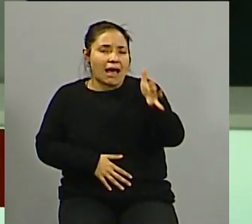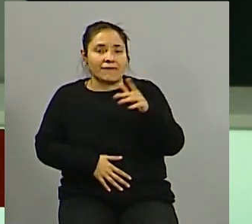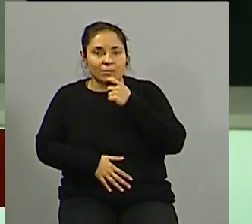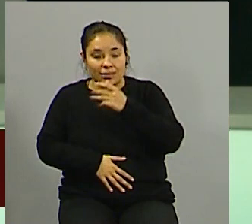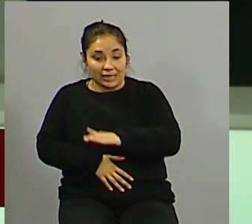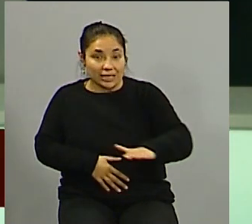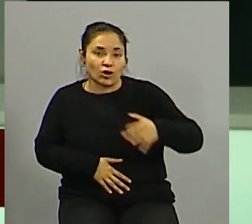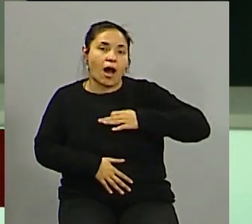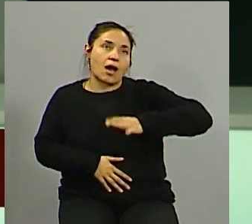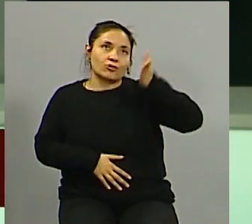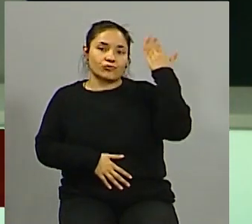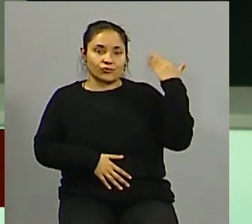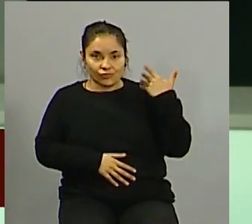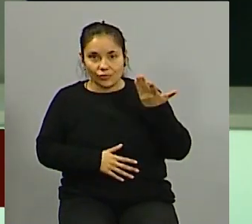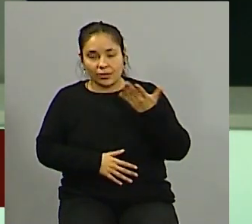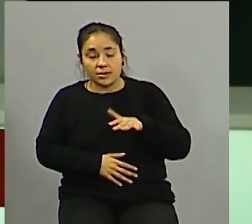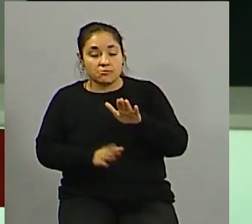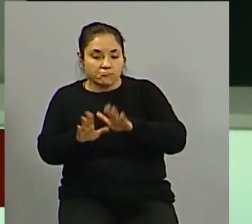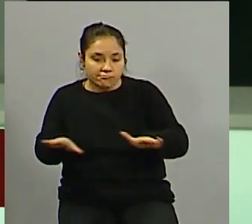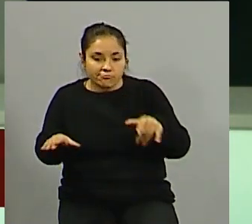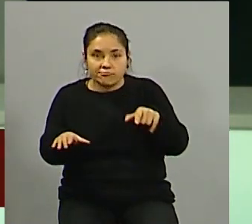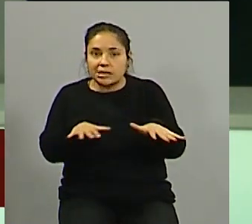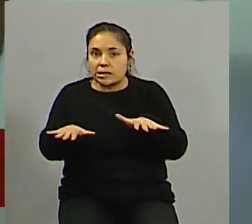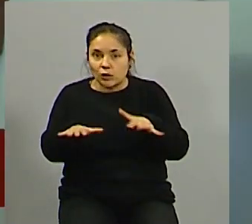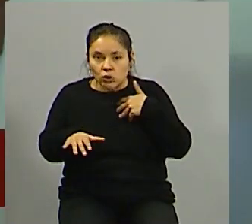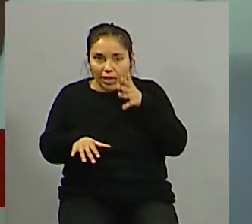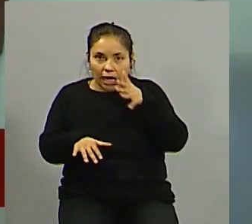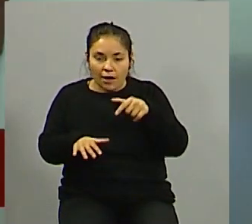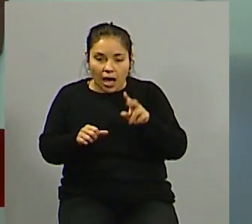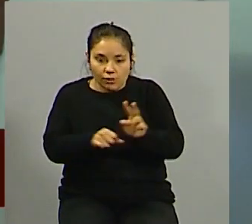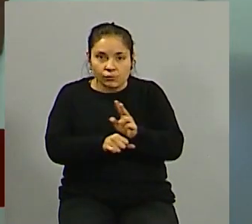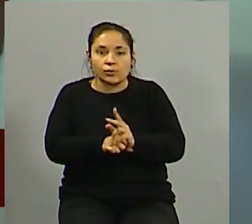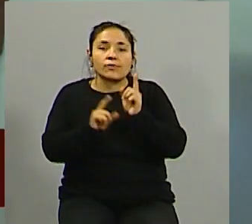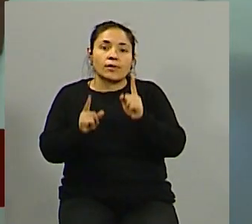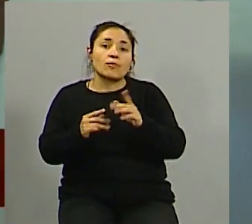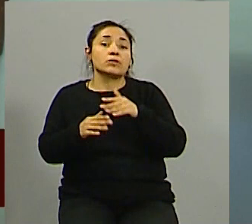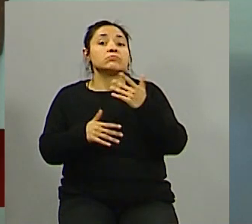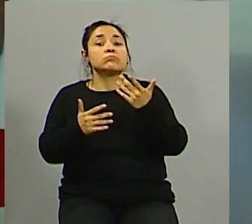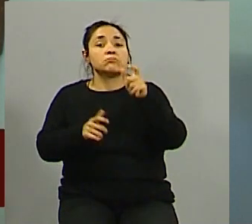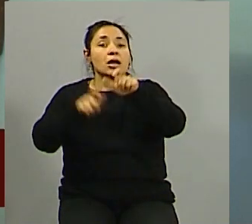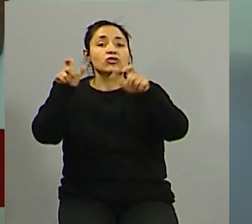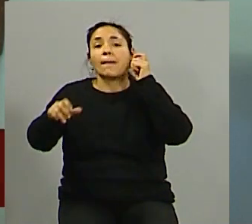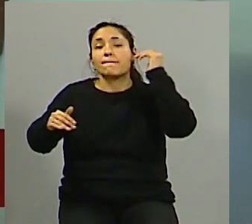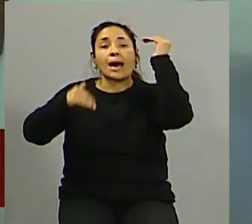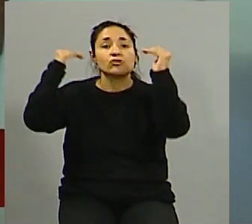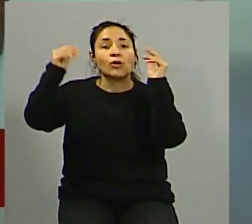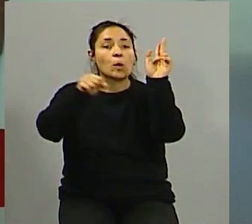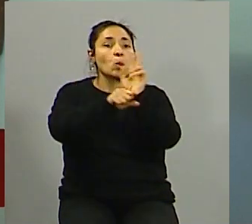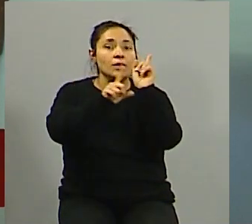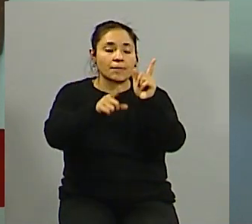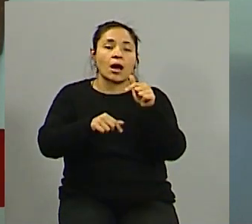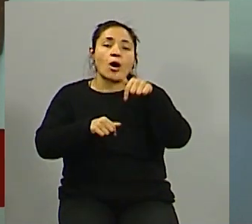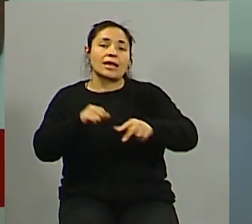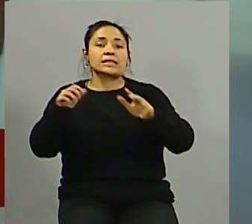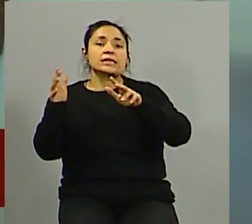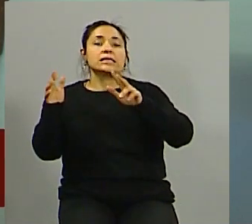hablando hace muchos años, y bueno, después se empezó a atender la contingencia de la vejez. Bueno, hoy en día hablar de seguridad social en